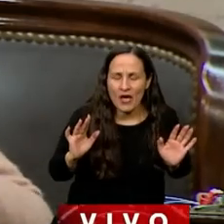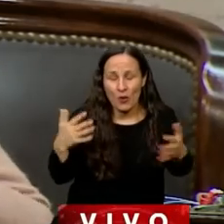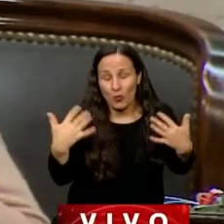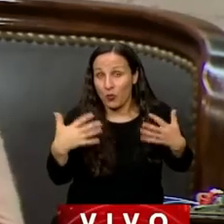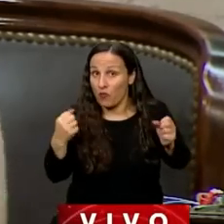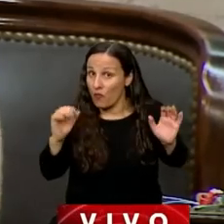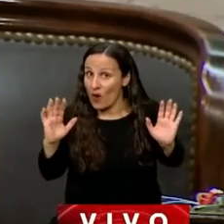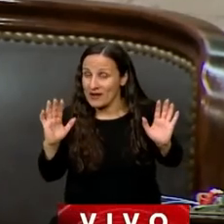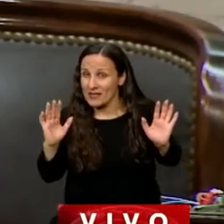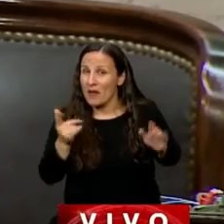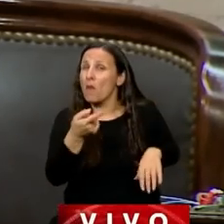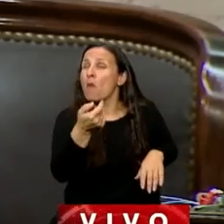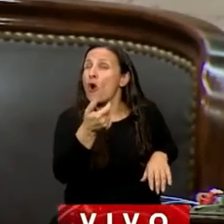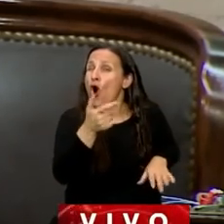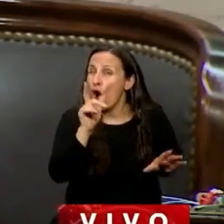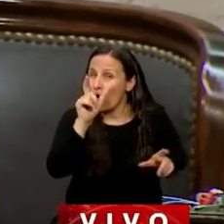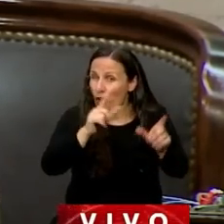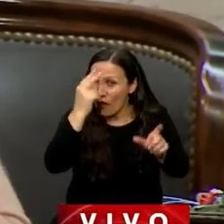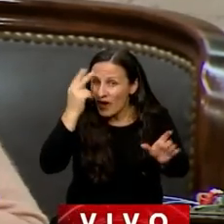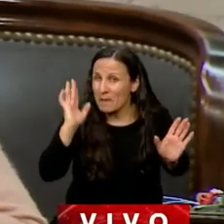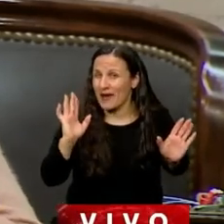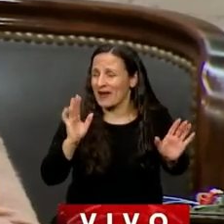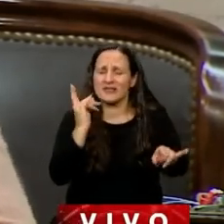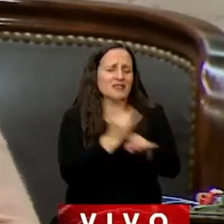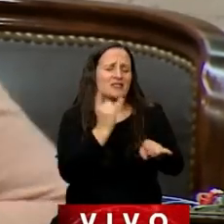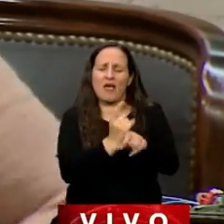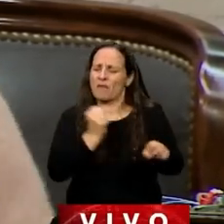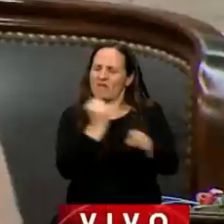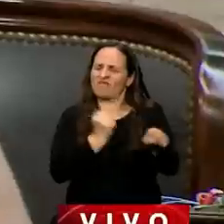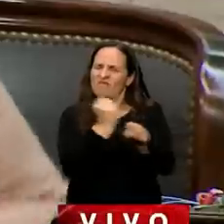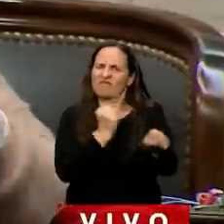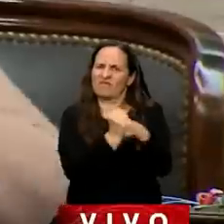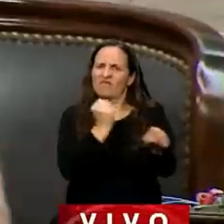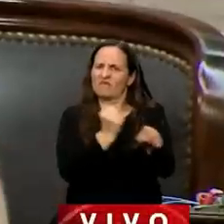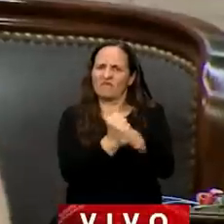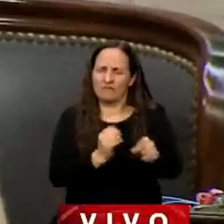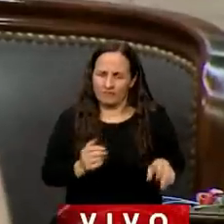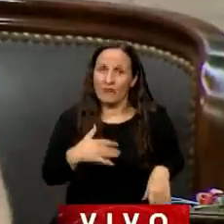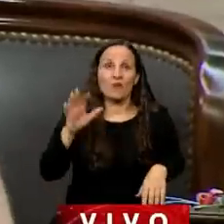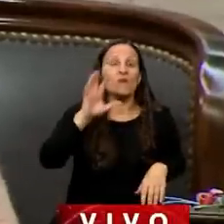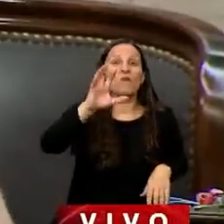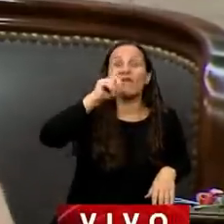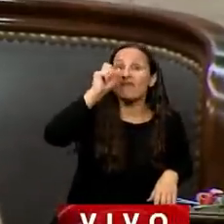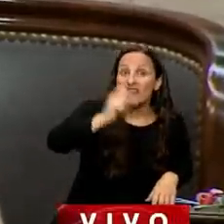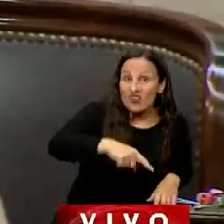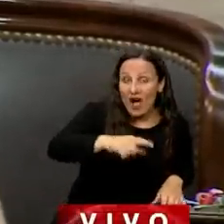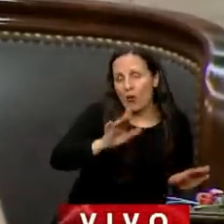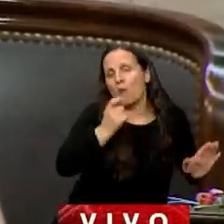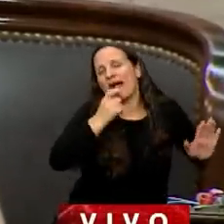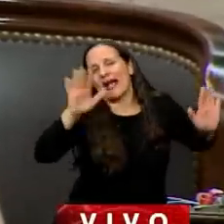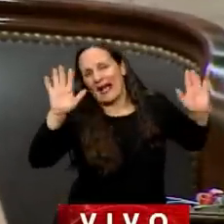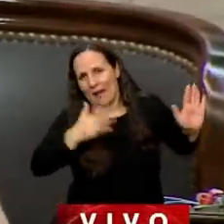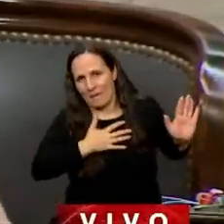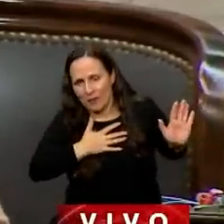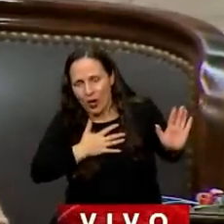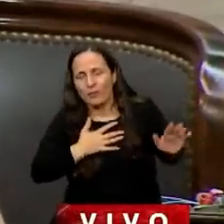muy pocos enfermeros. Están en la trinchera siempre. En nuestro querido Chaco, para poner un ejemplo,